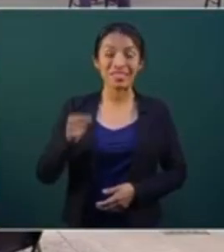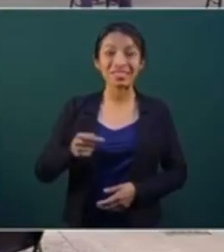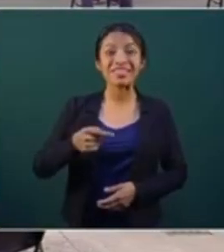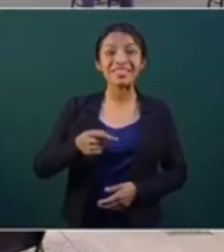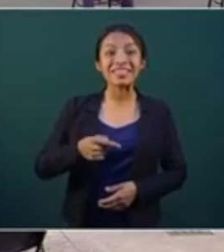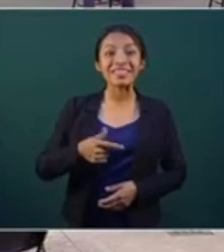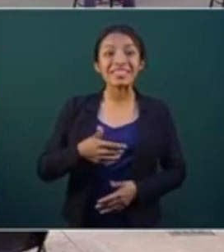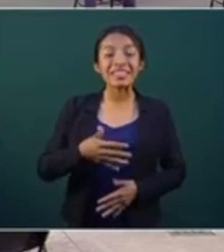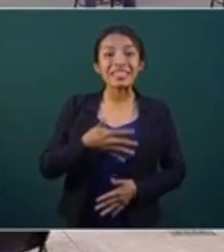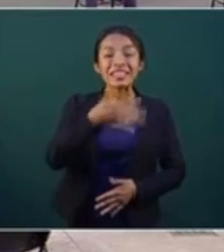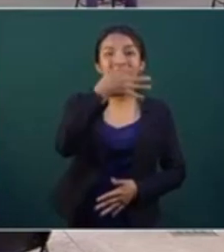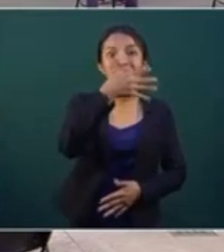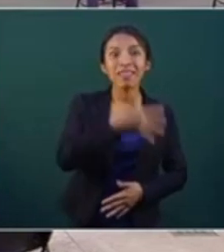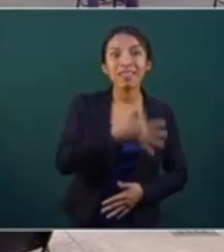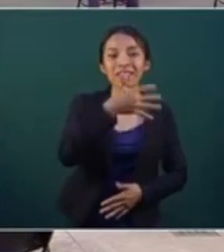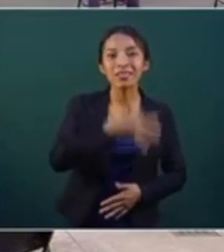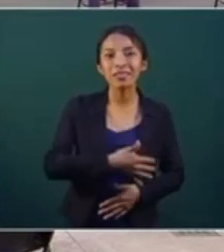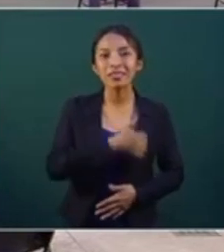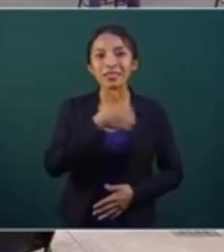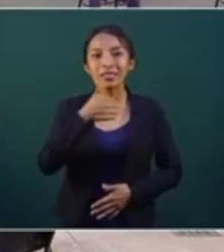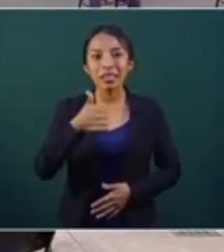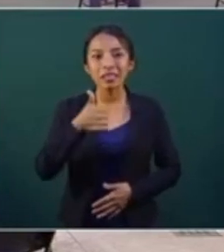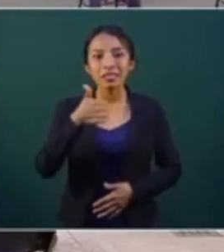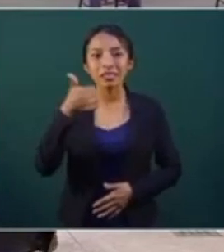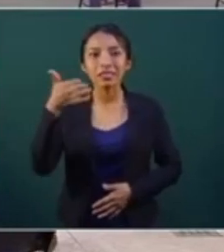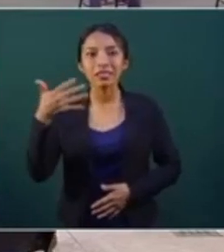15, 6, 5, este es